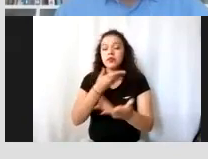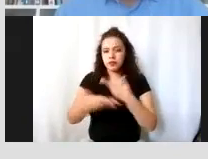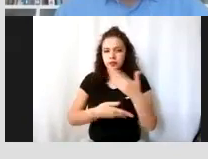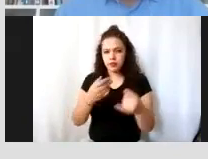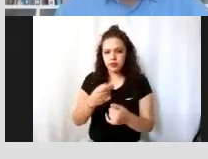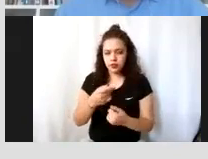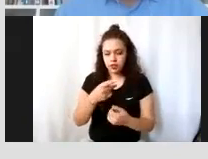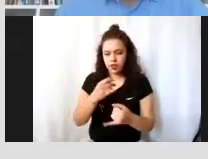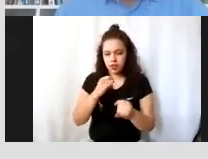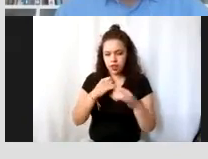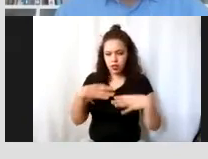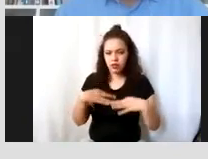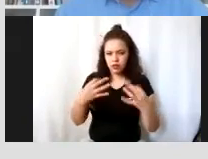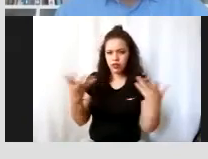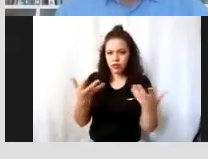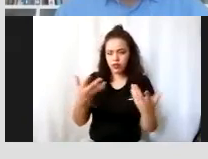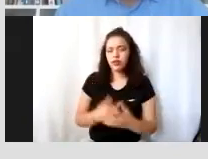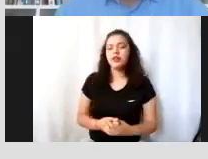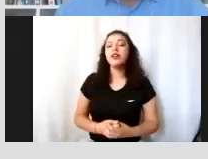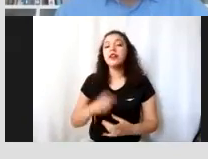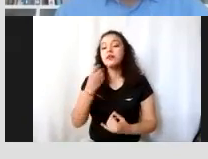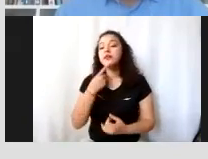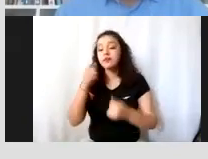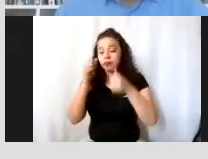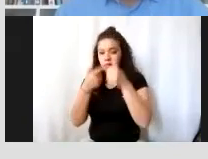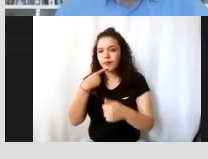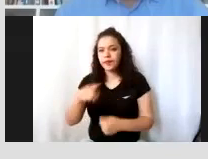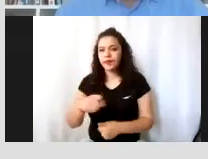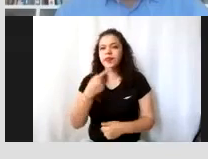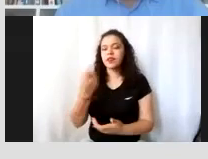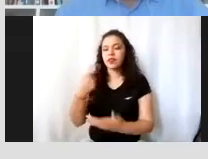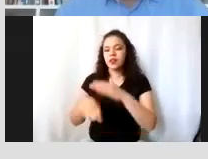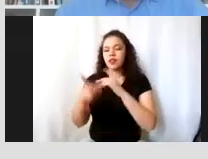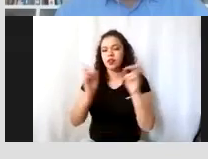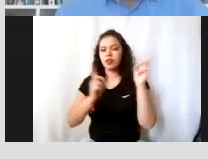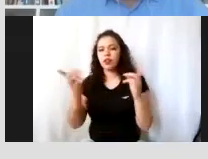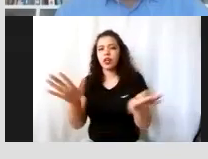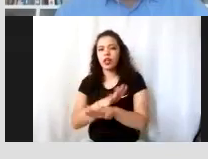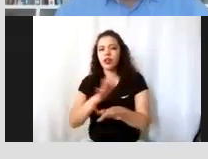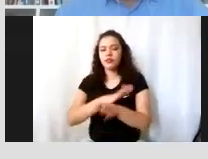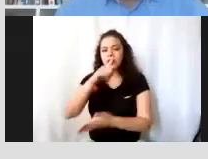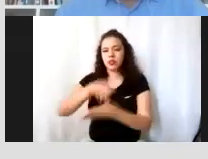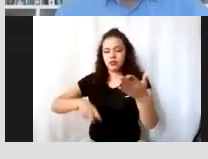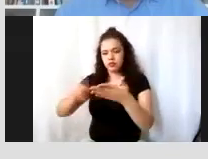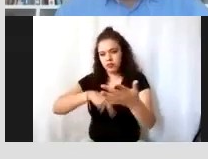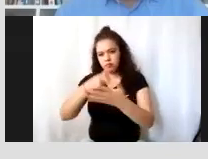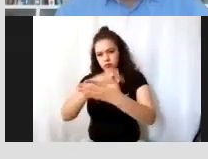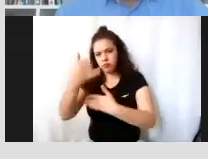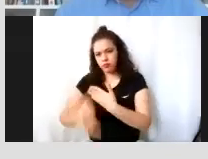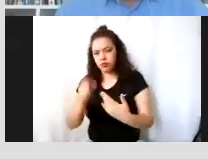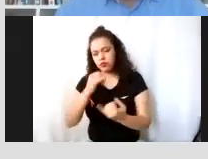la Fundación, atención de reclamaciones, quejas, dudas, modificaciones y cancelaciones de proyectos,